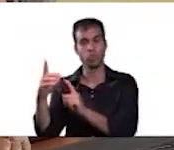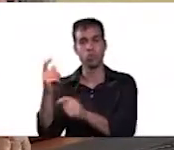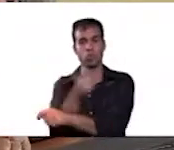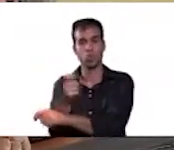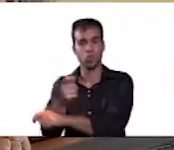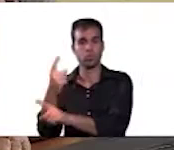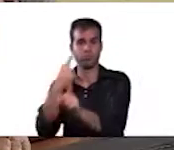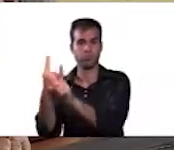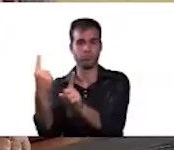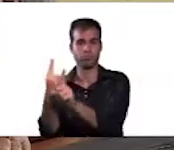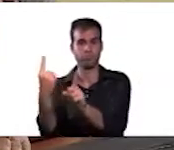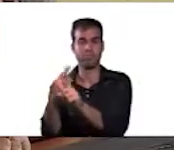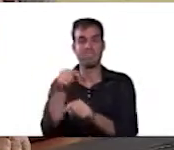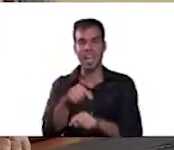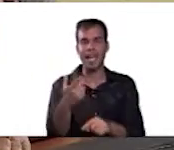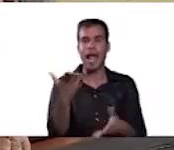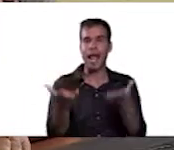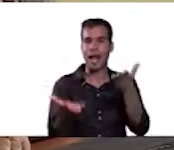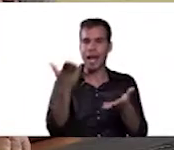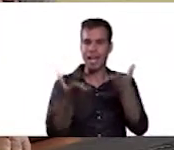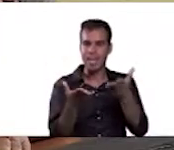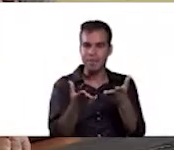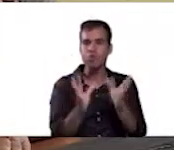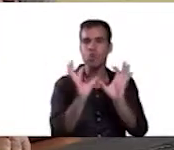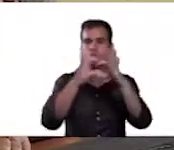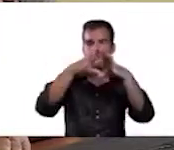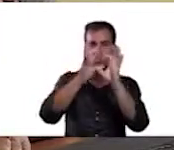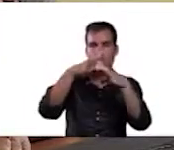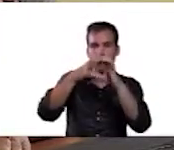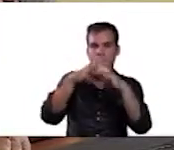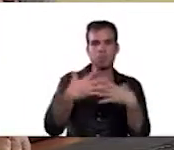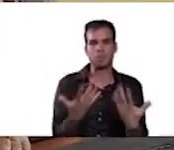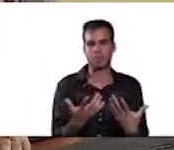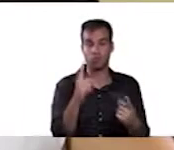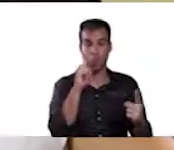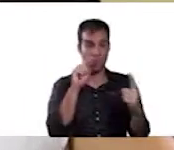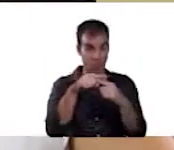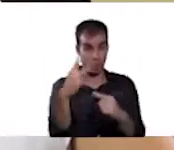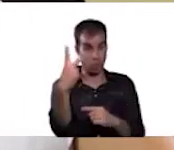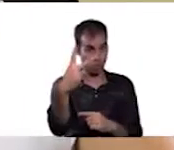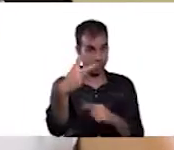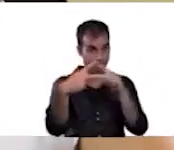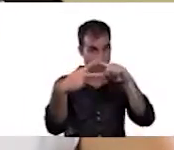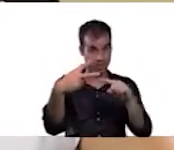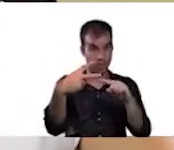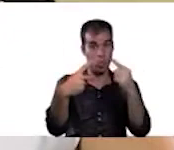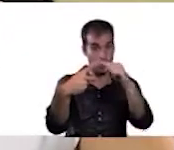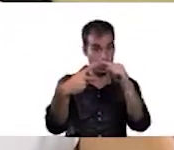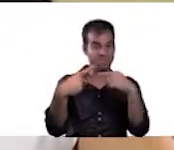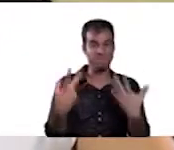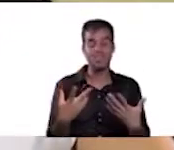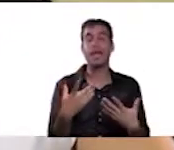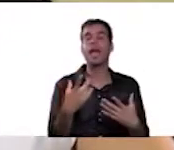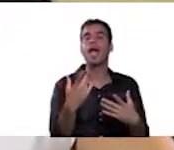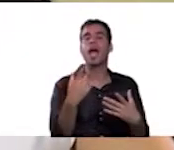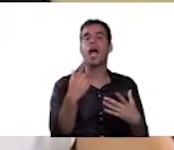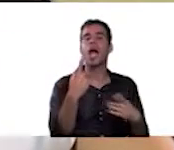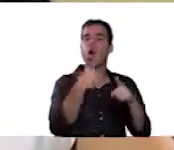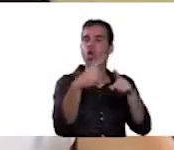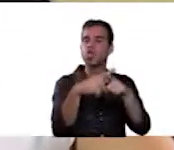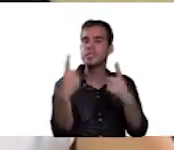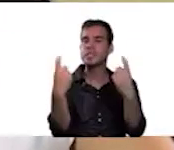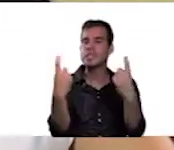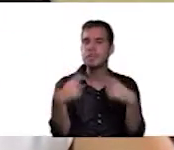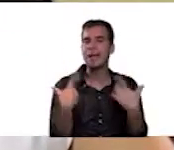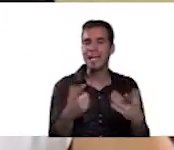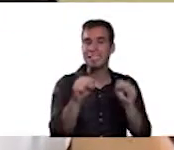adentramos en el equilibrio molecular, que tiene dos objetivos: describir las condiciones necesarias para